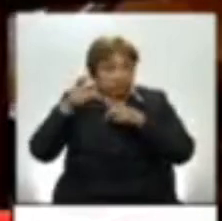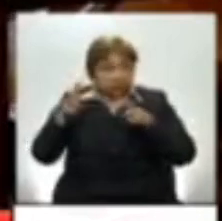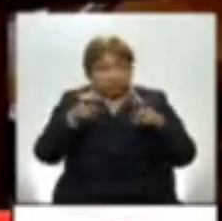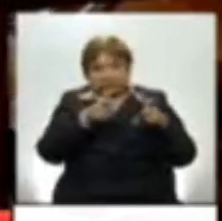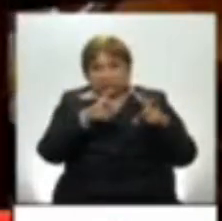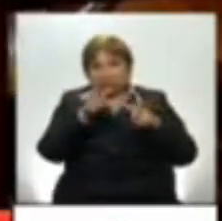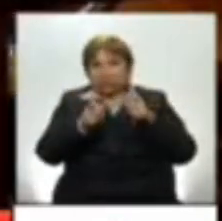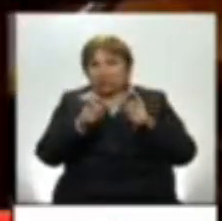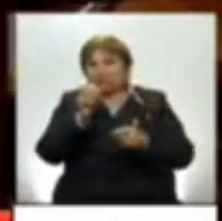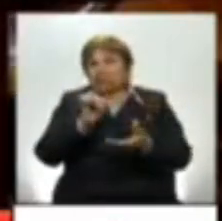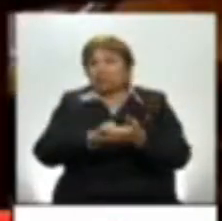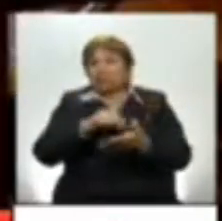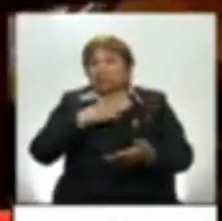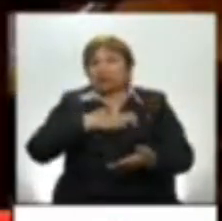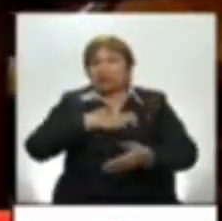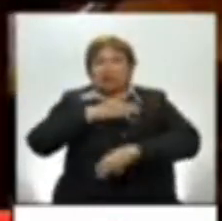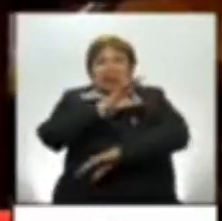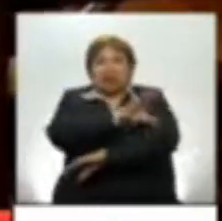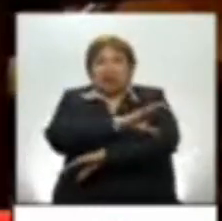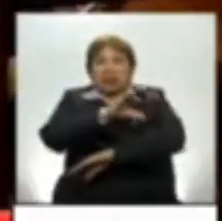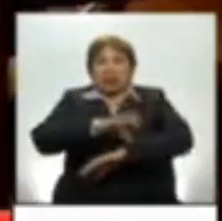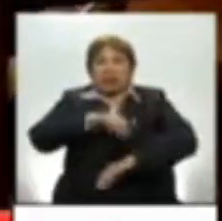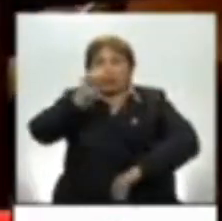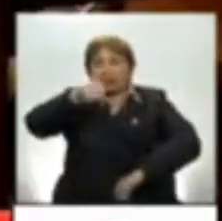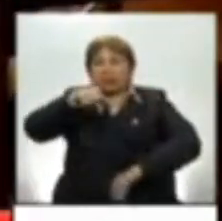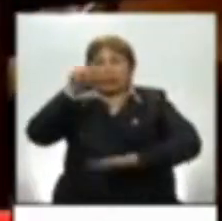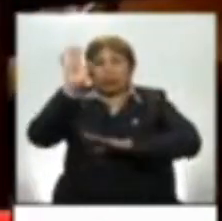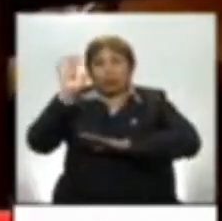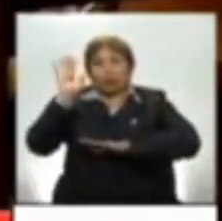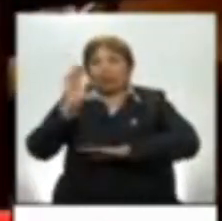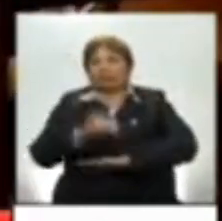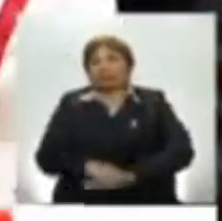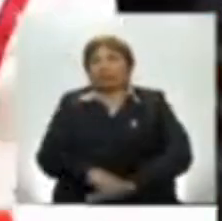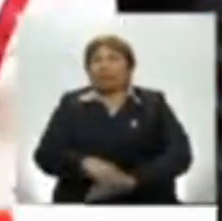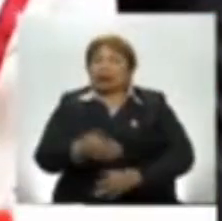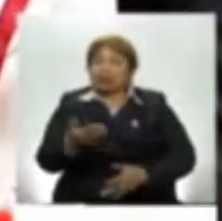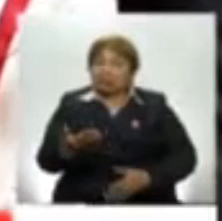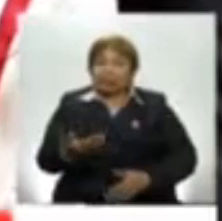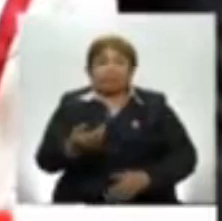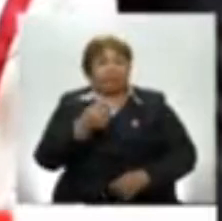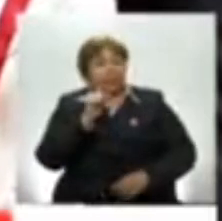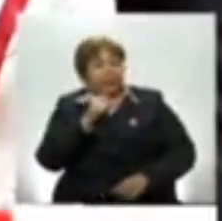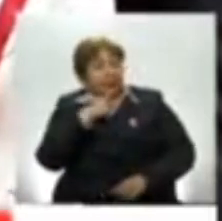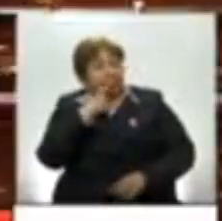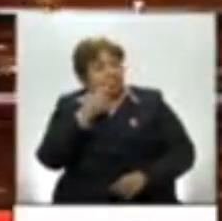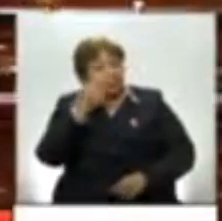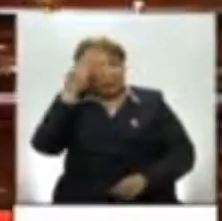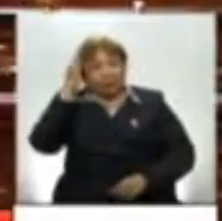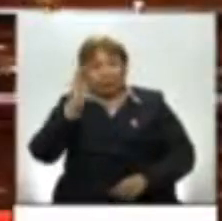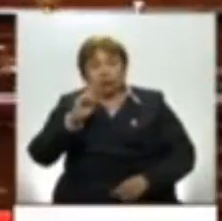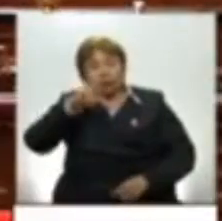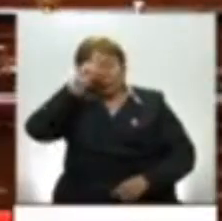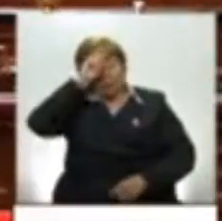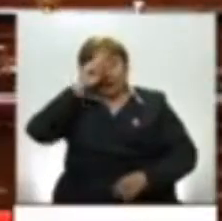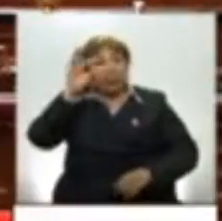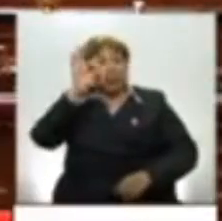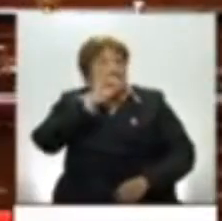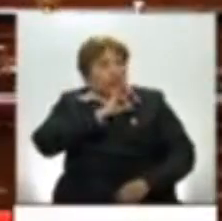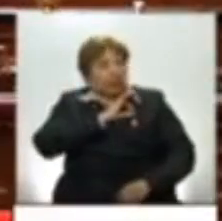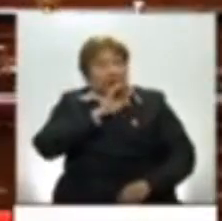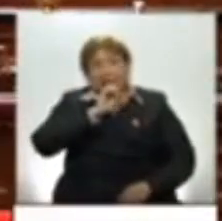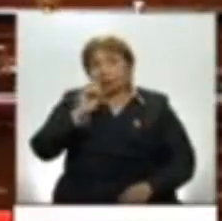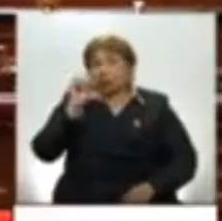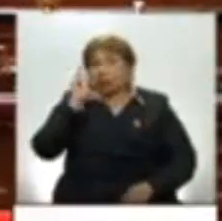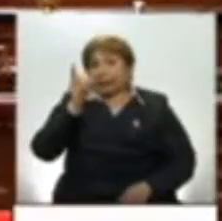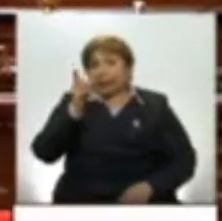campesinas y mi región Cajamarca, sí juro. Si así lo hace, que Dios y la patria lo premien, sino